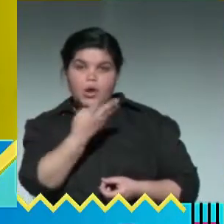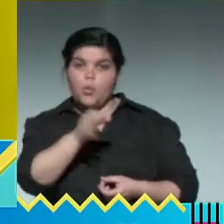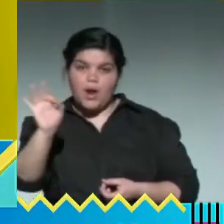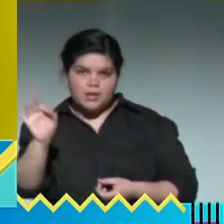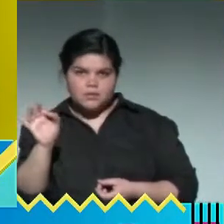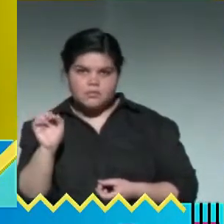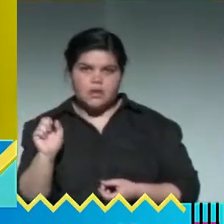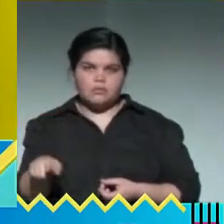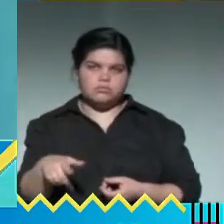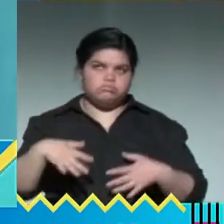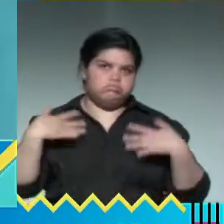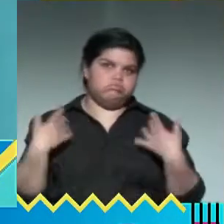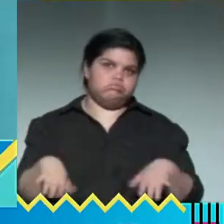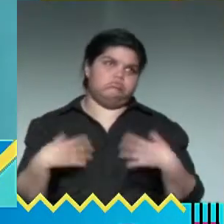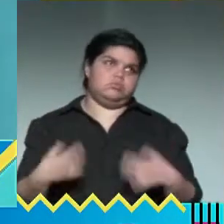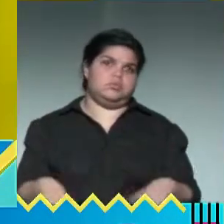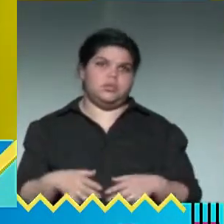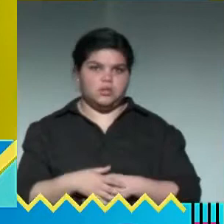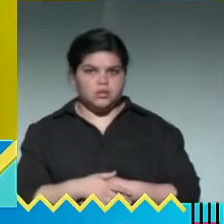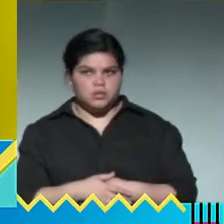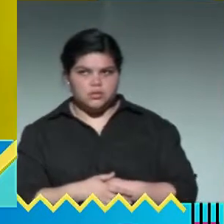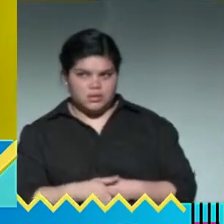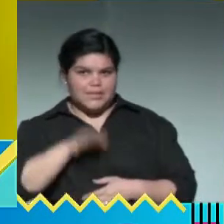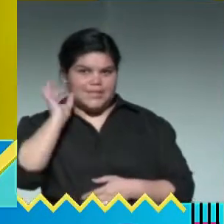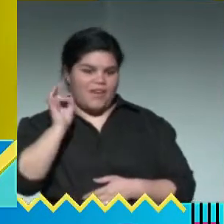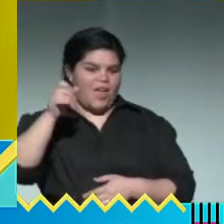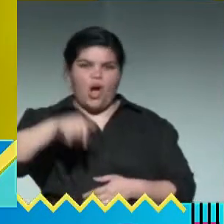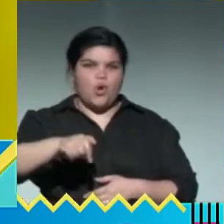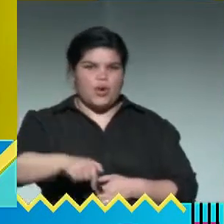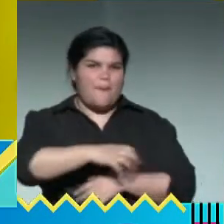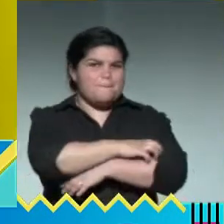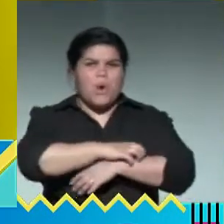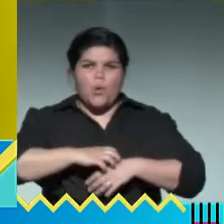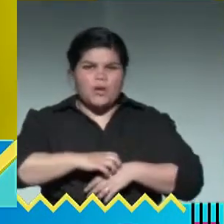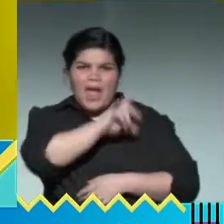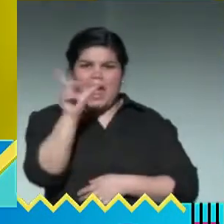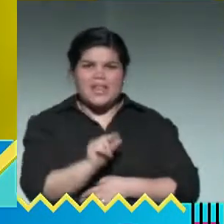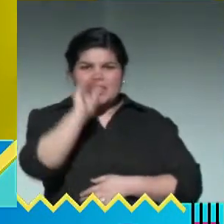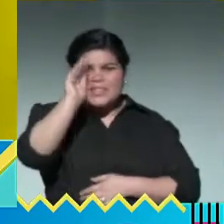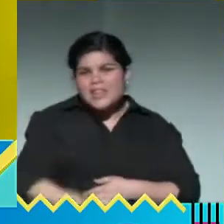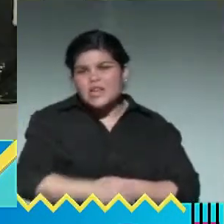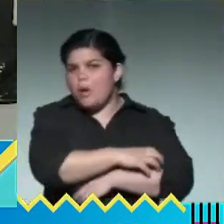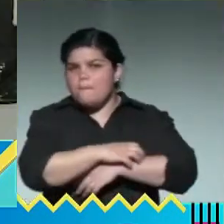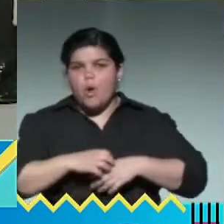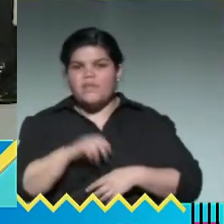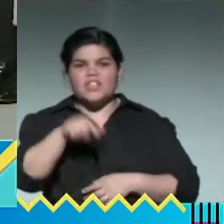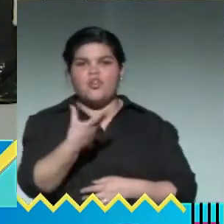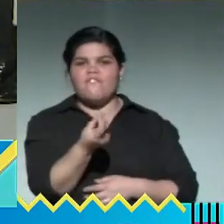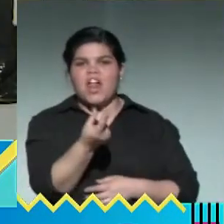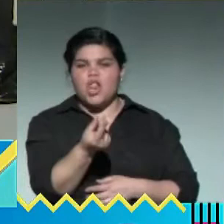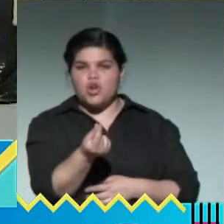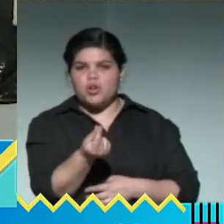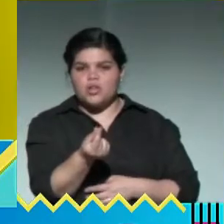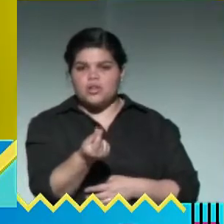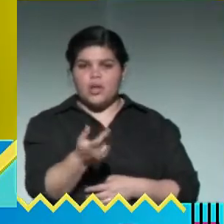genera impactos, digamos, somos un país más pobre hoy, entonces, porque eso, digamos, en parte es la devaluación. Pero